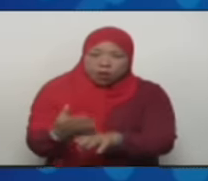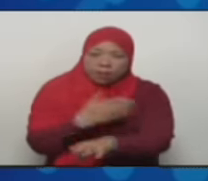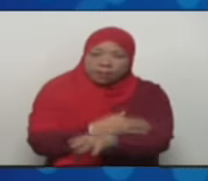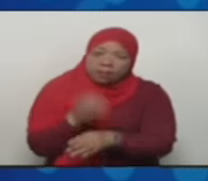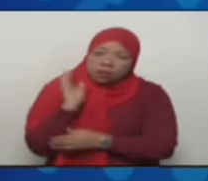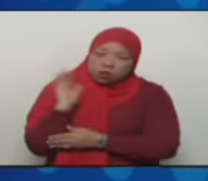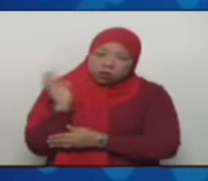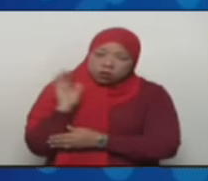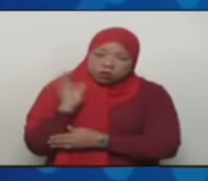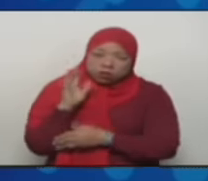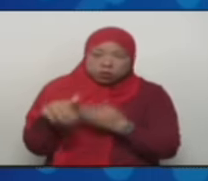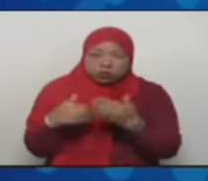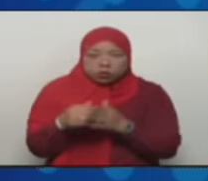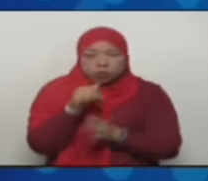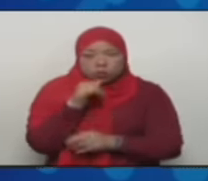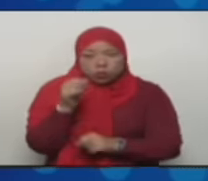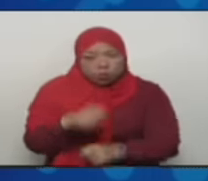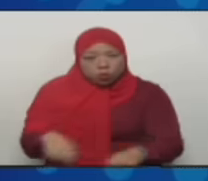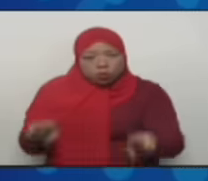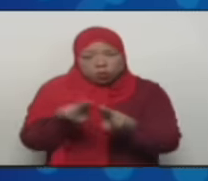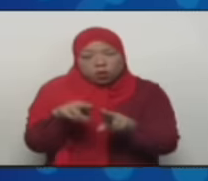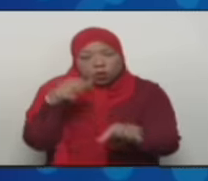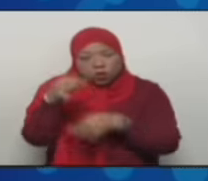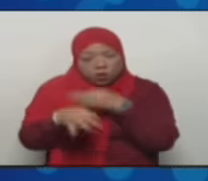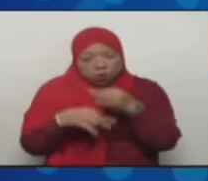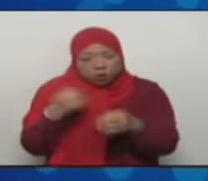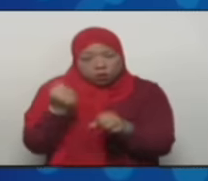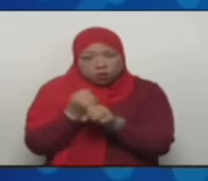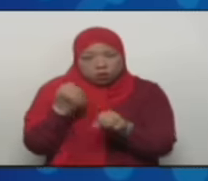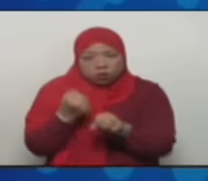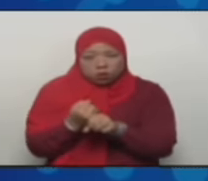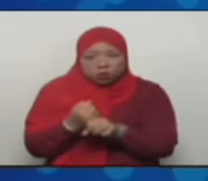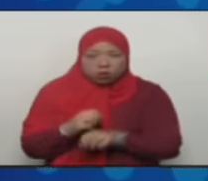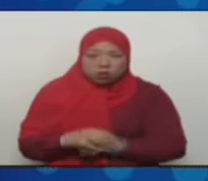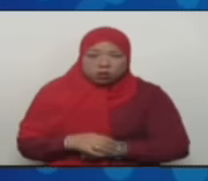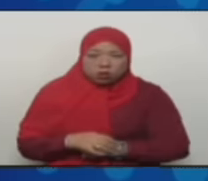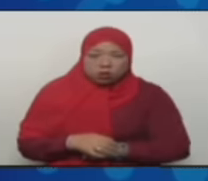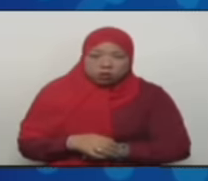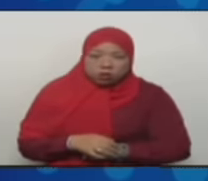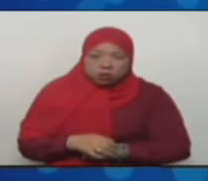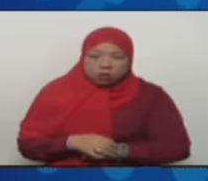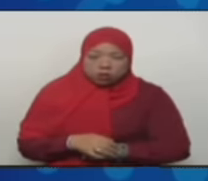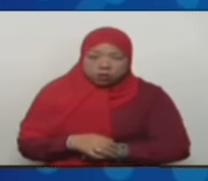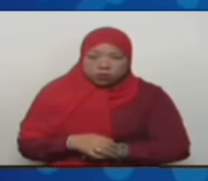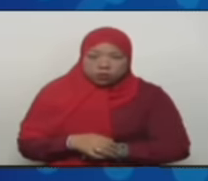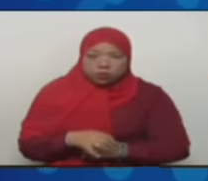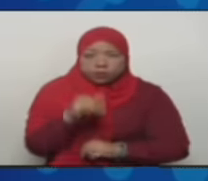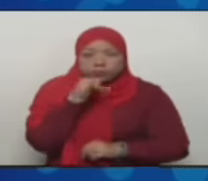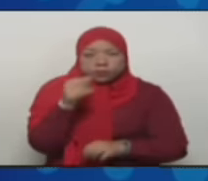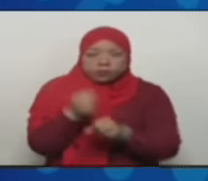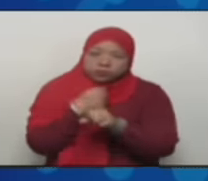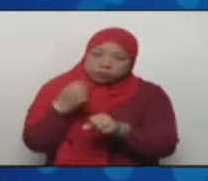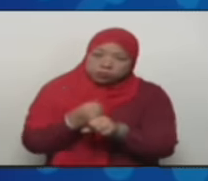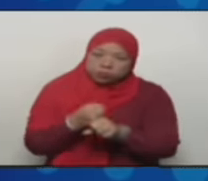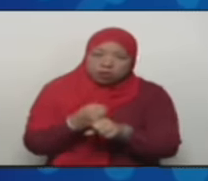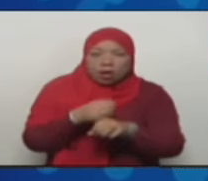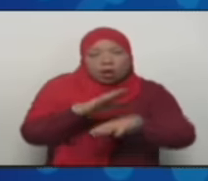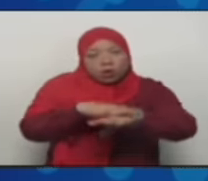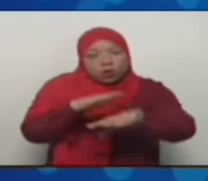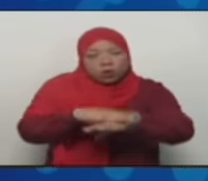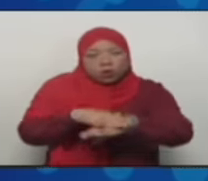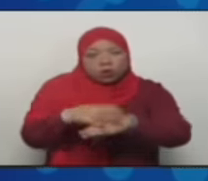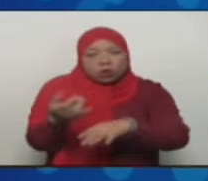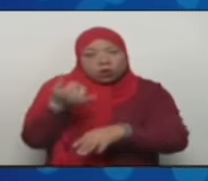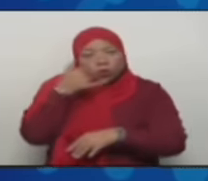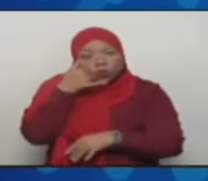Asamblea General de Naciones Unidas, hablé de este gran tema. Con los presidentes que hablo cada vez que me llaman, o yo los